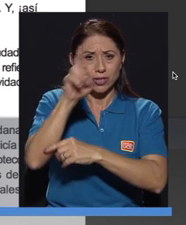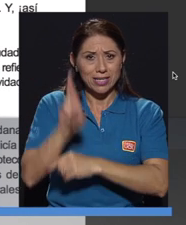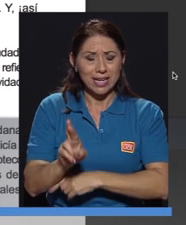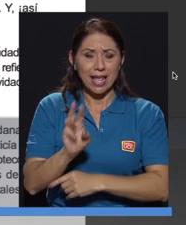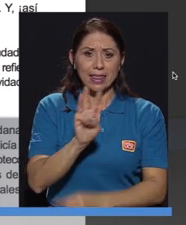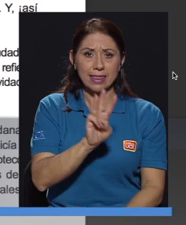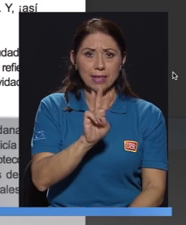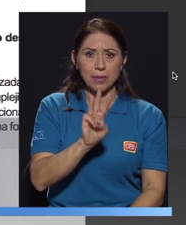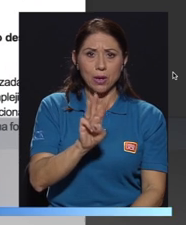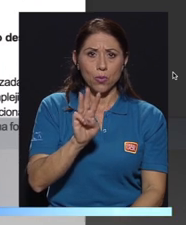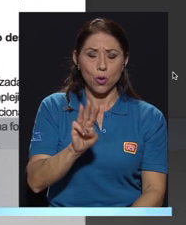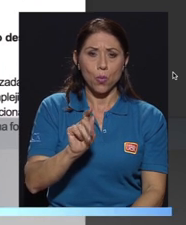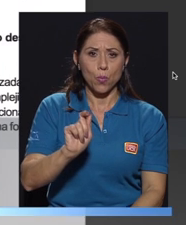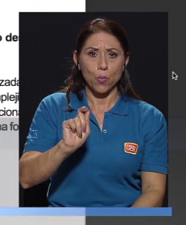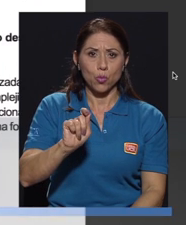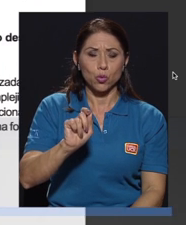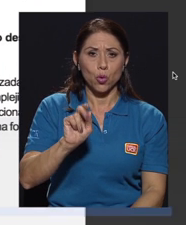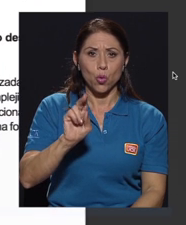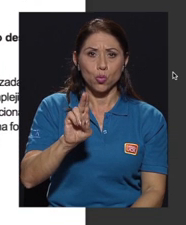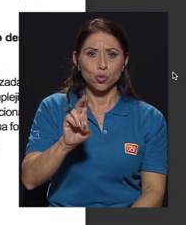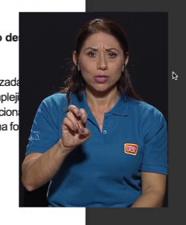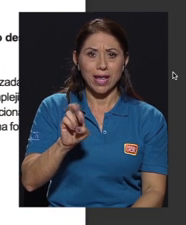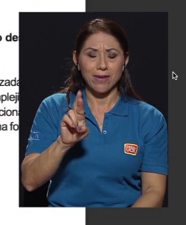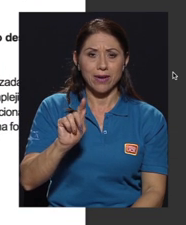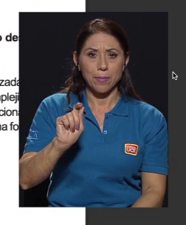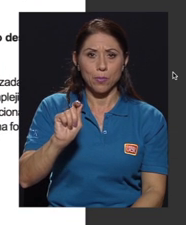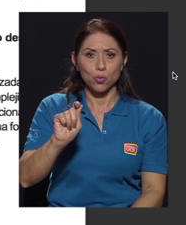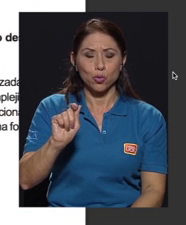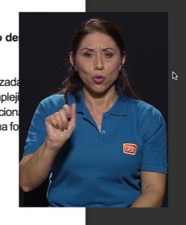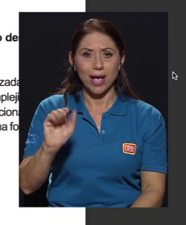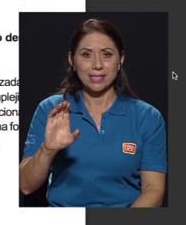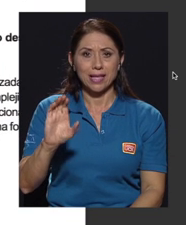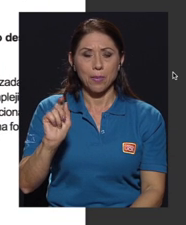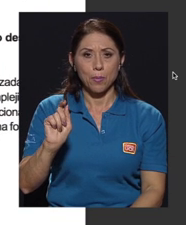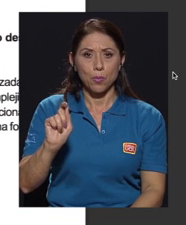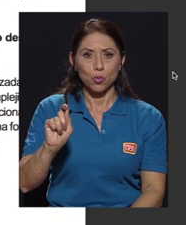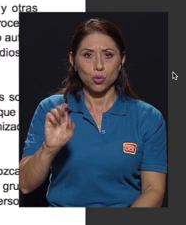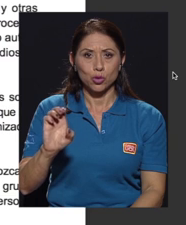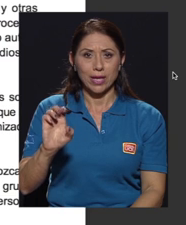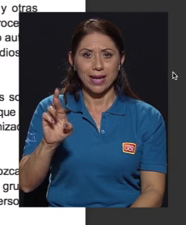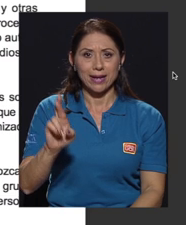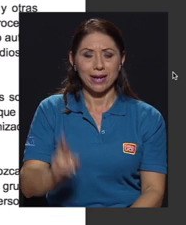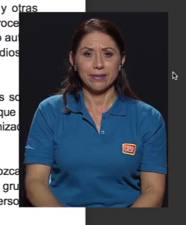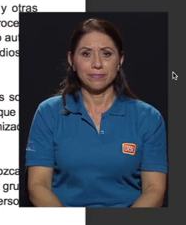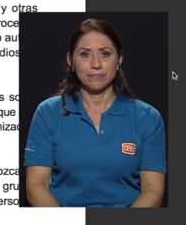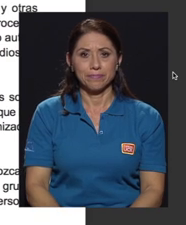en la dirección www.ucr.ac.cr.